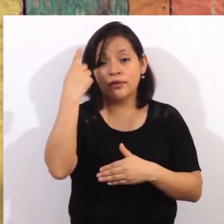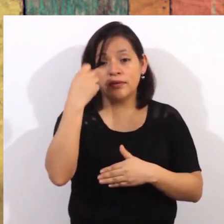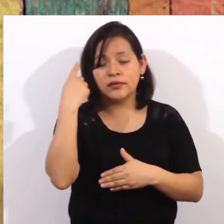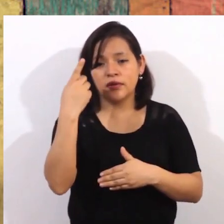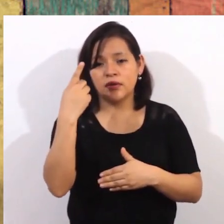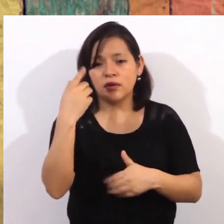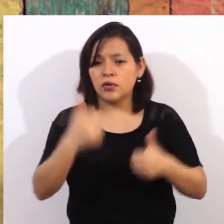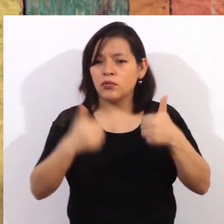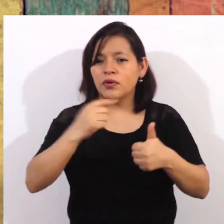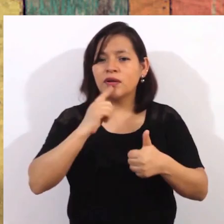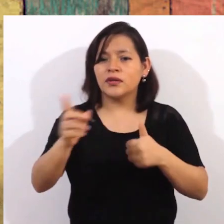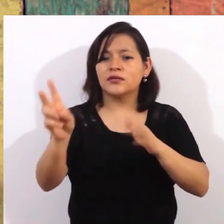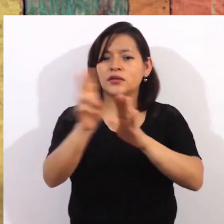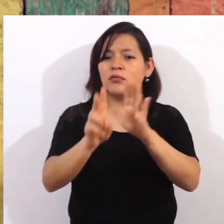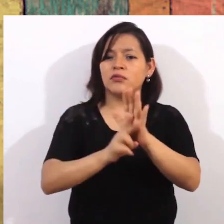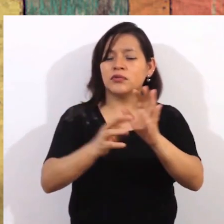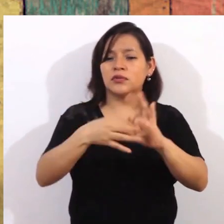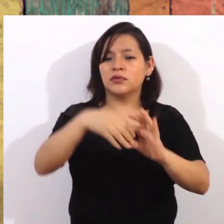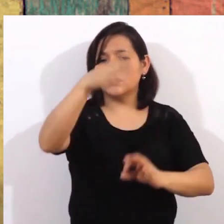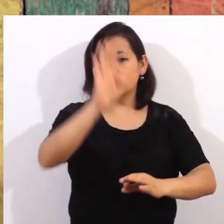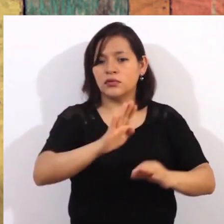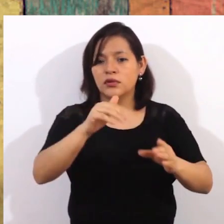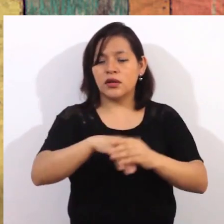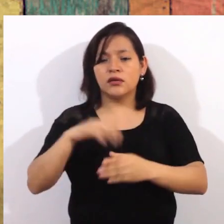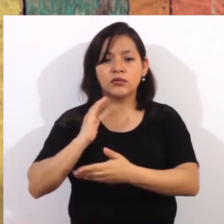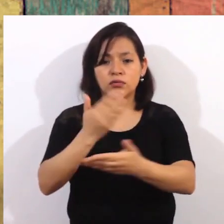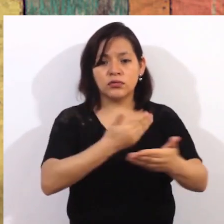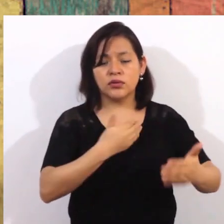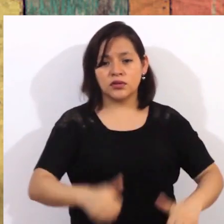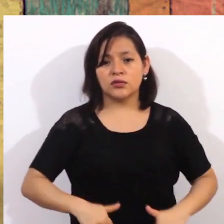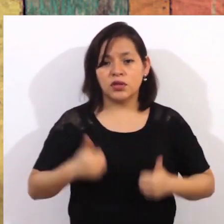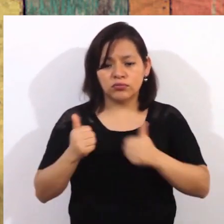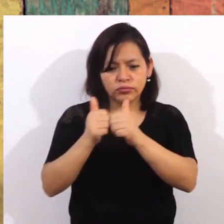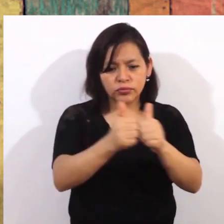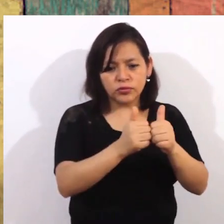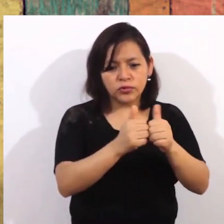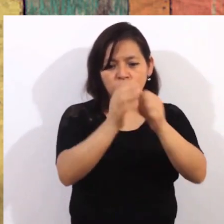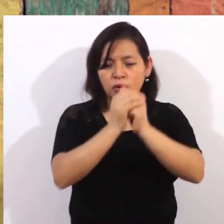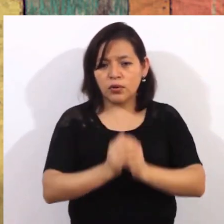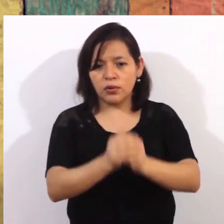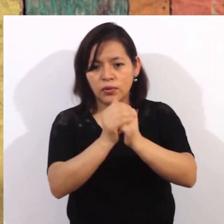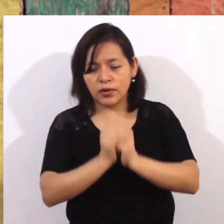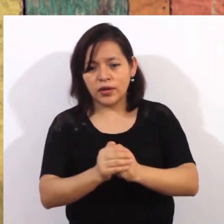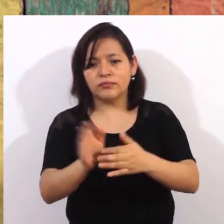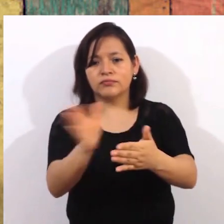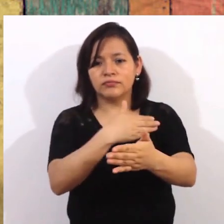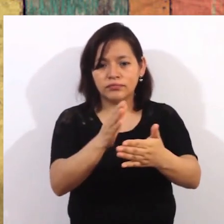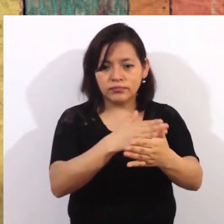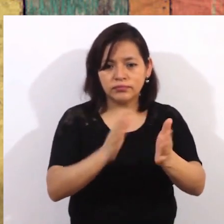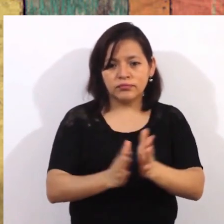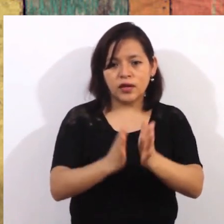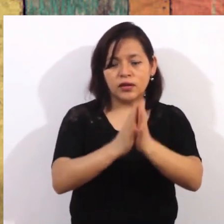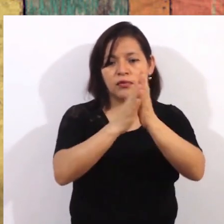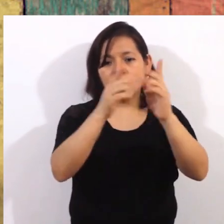nuestras vidas, poder juntarnos juntos a orar, a escuchar la alabanza y brindarle a